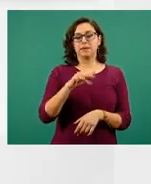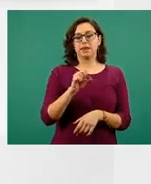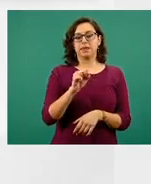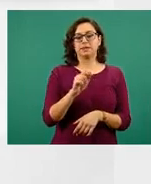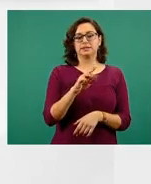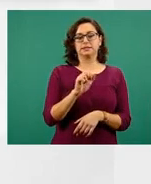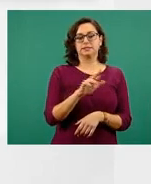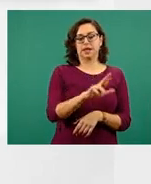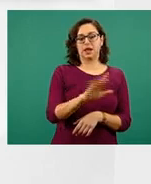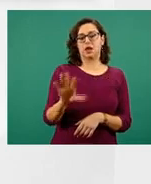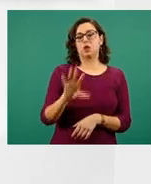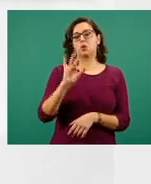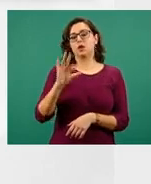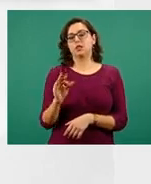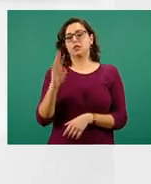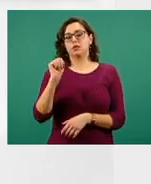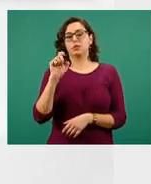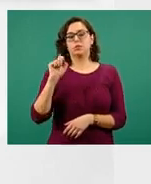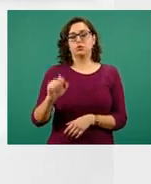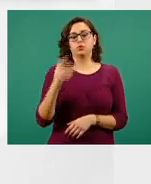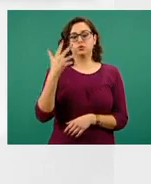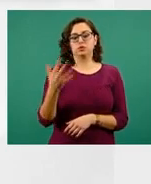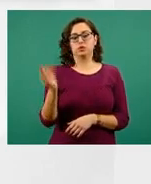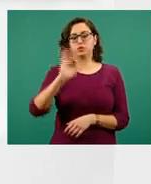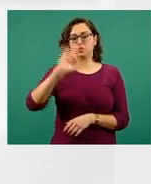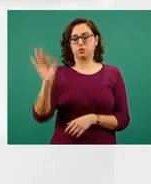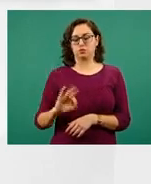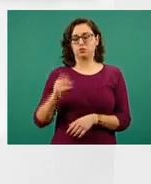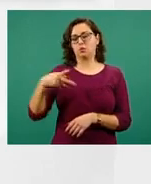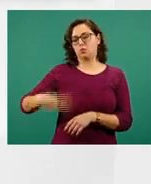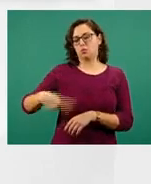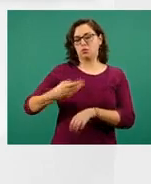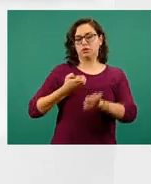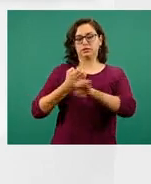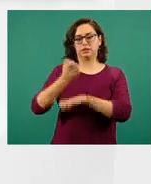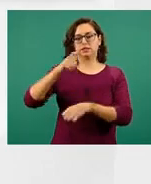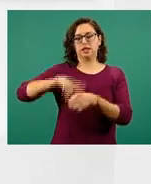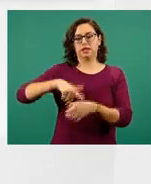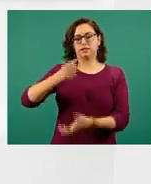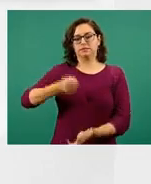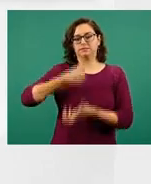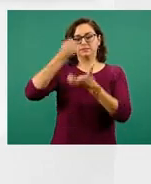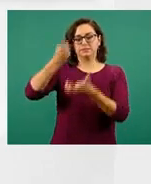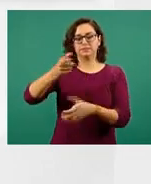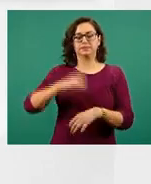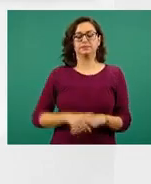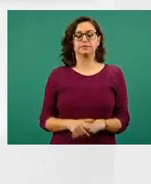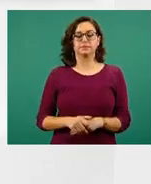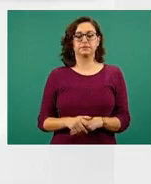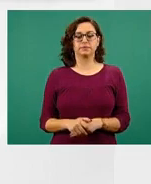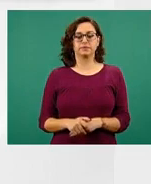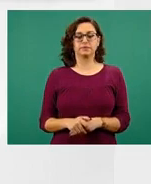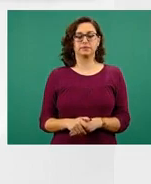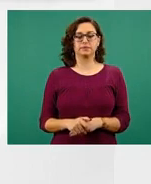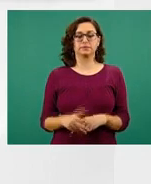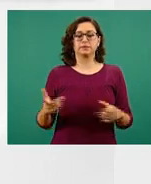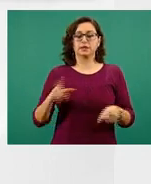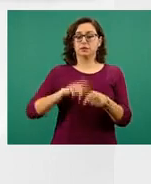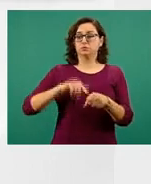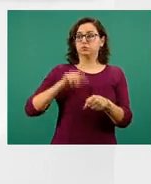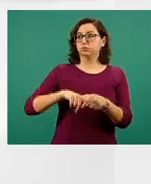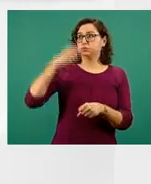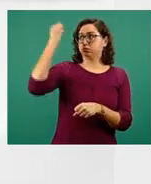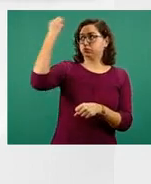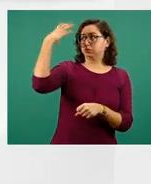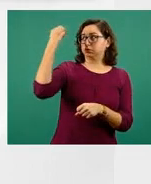el 49.5% restante fue con recursos estatales. El semáforo de riesgo epidemiológico jugó un